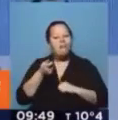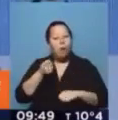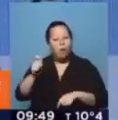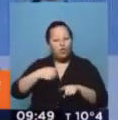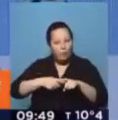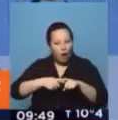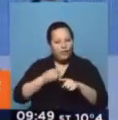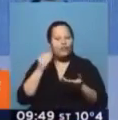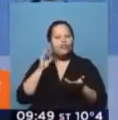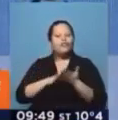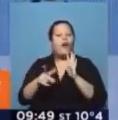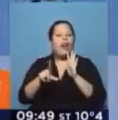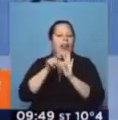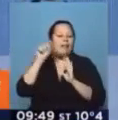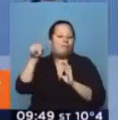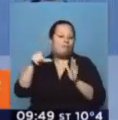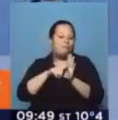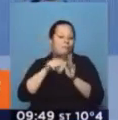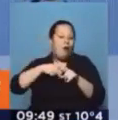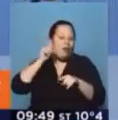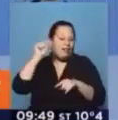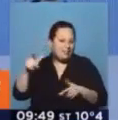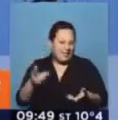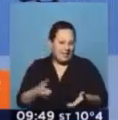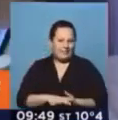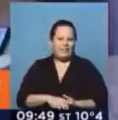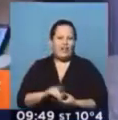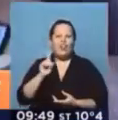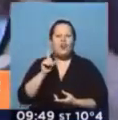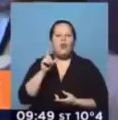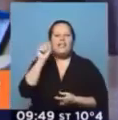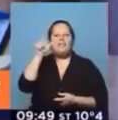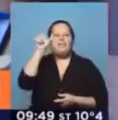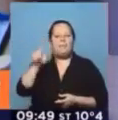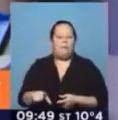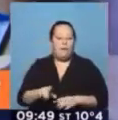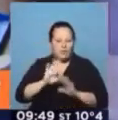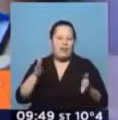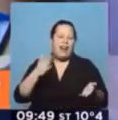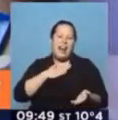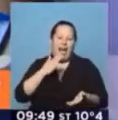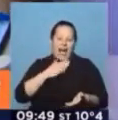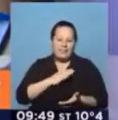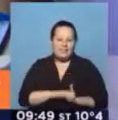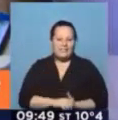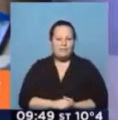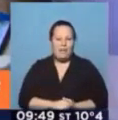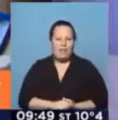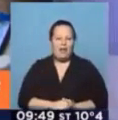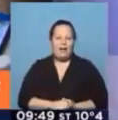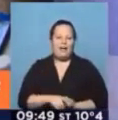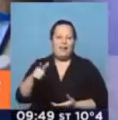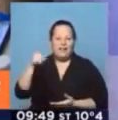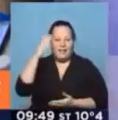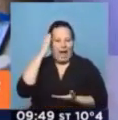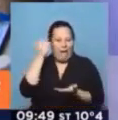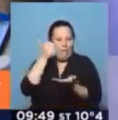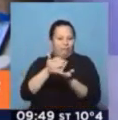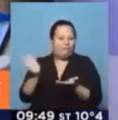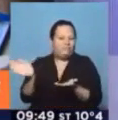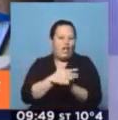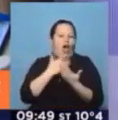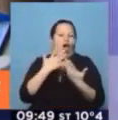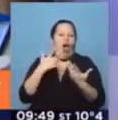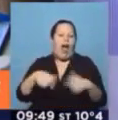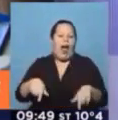político tiene que ver con la legitimidad política más que con los atributos personales. Pero una pena que ese liderazgo, y ojalá